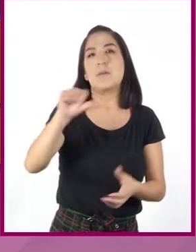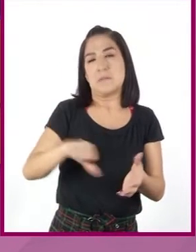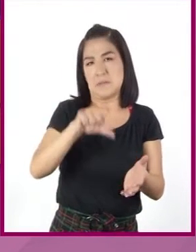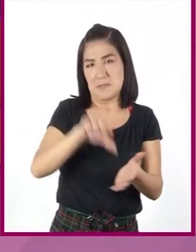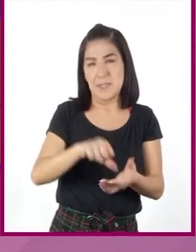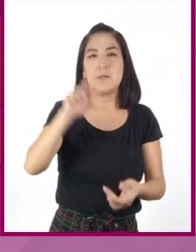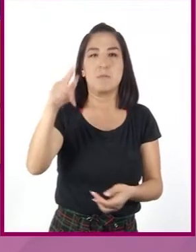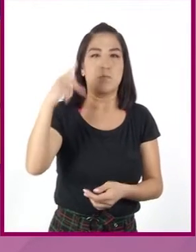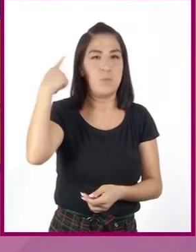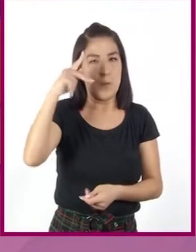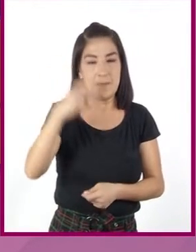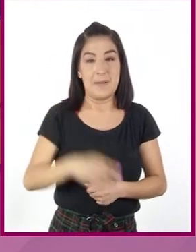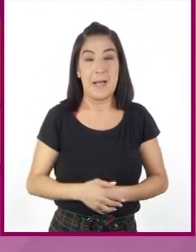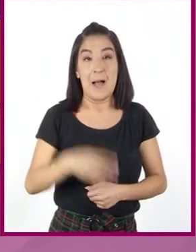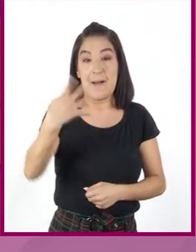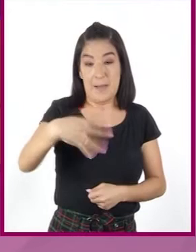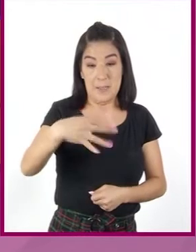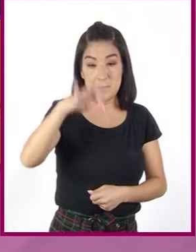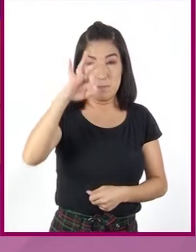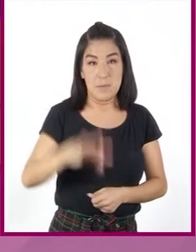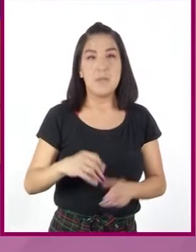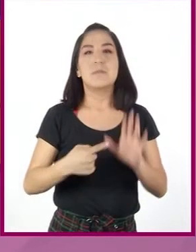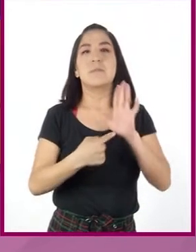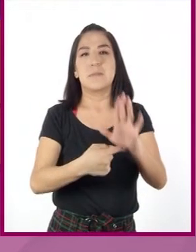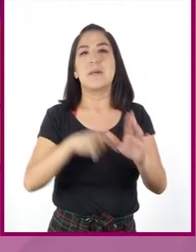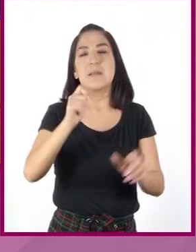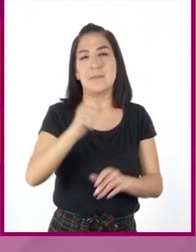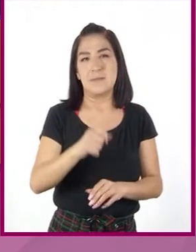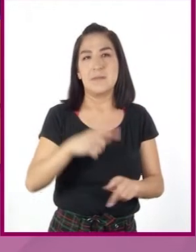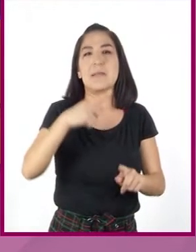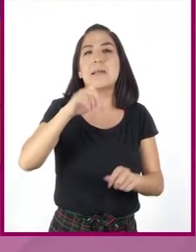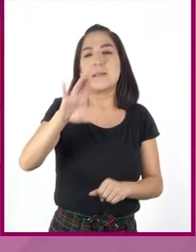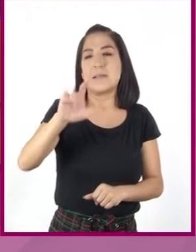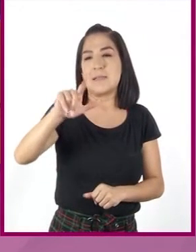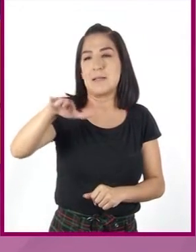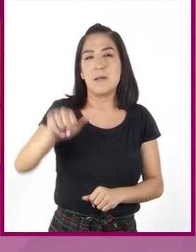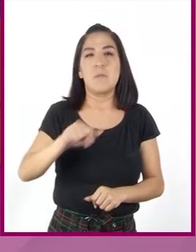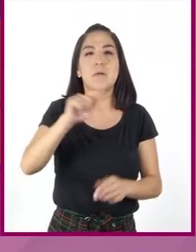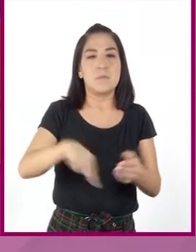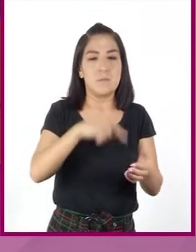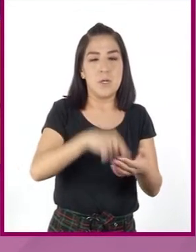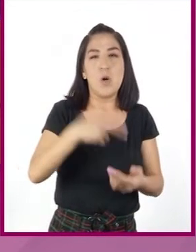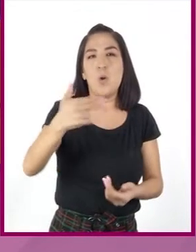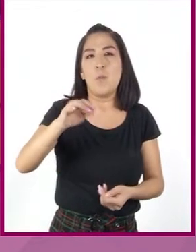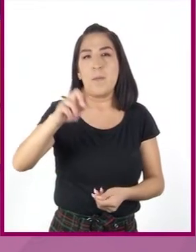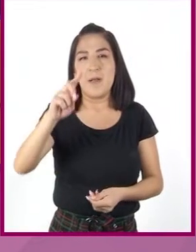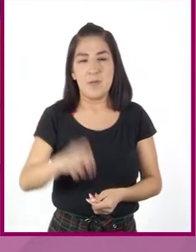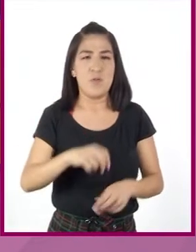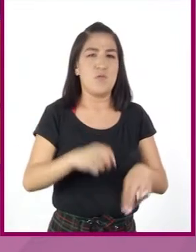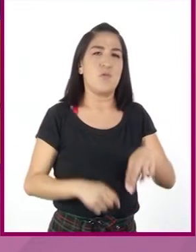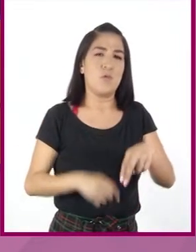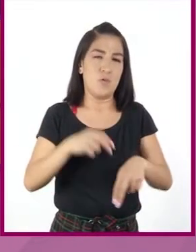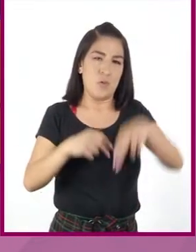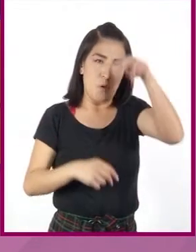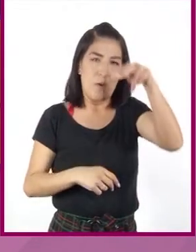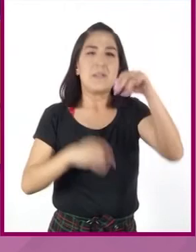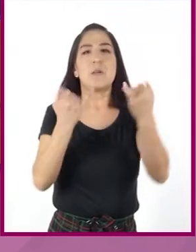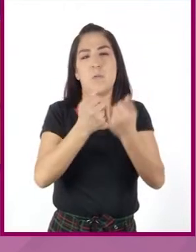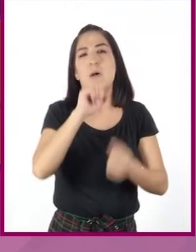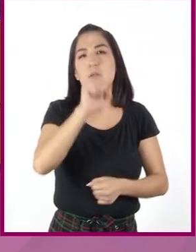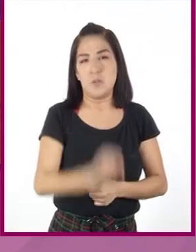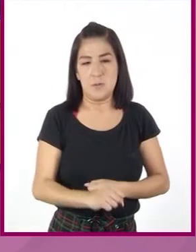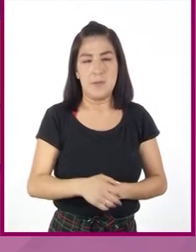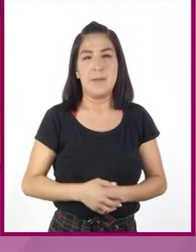centro-oeste. El 14% presenta clima cálido húmedo localizado en el norte y sureste. El